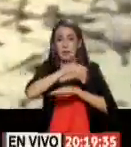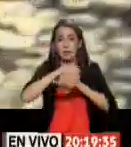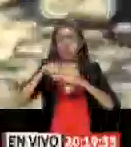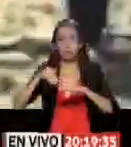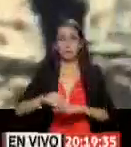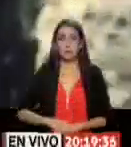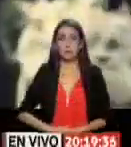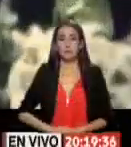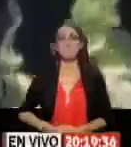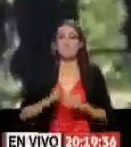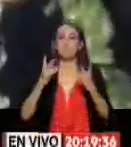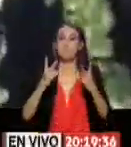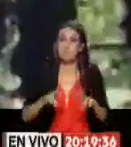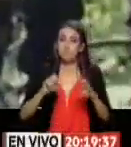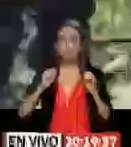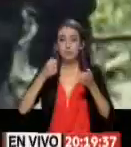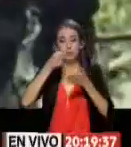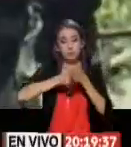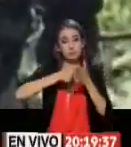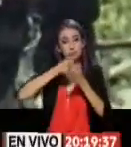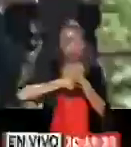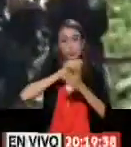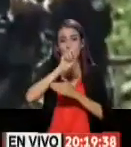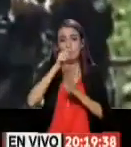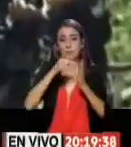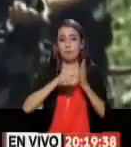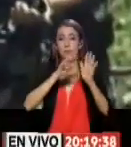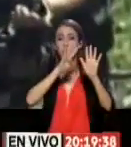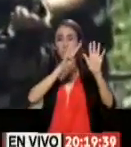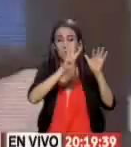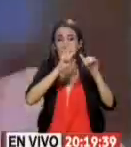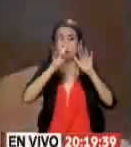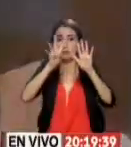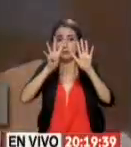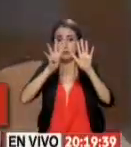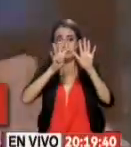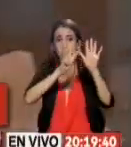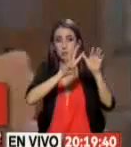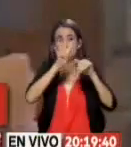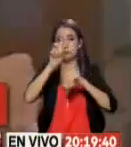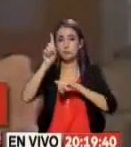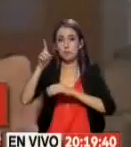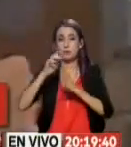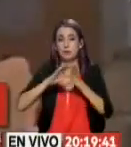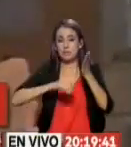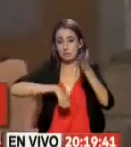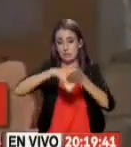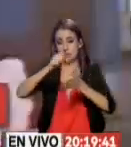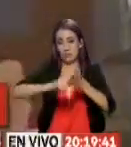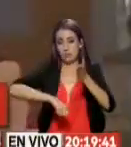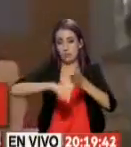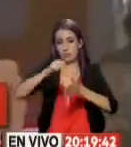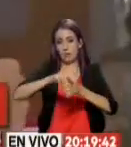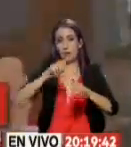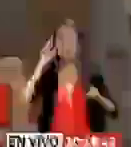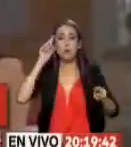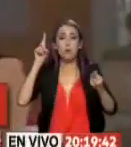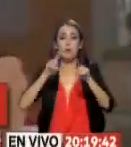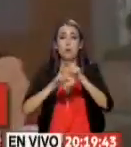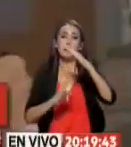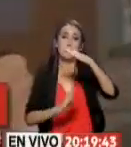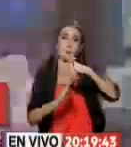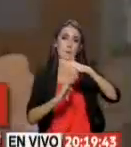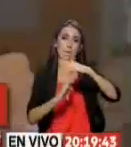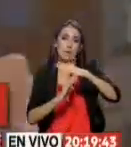Tihuinza. Y tras el intento fallido de 1941, se suscribió el Acuerdo de Paz Definitivo, en base al Protocolo